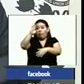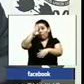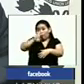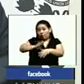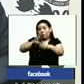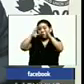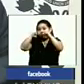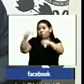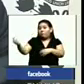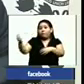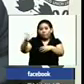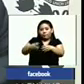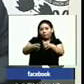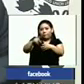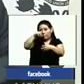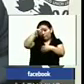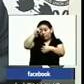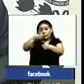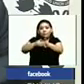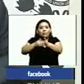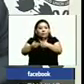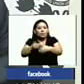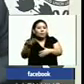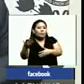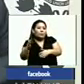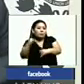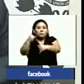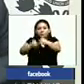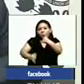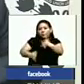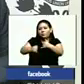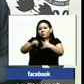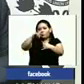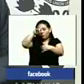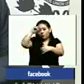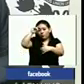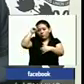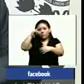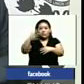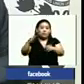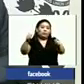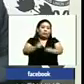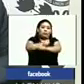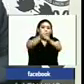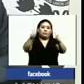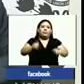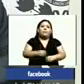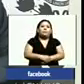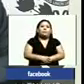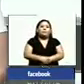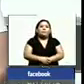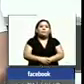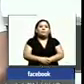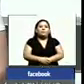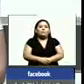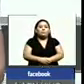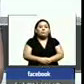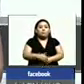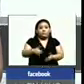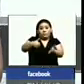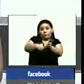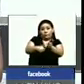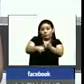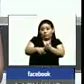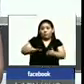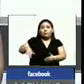prácticamente y entrega su turno a turno de la mañana Y la alcaldía